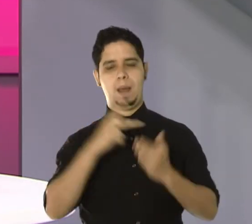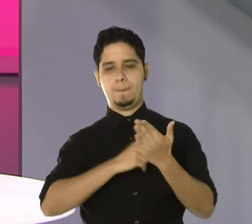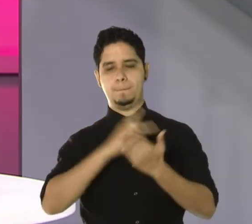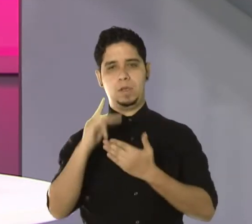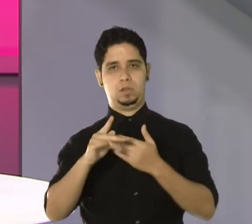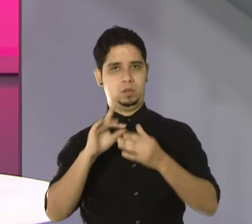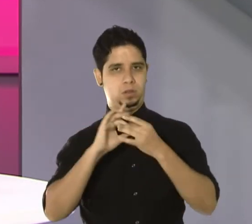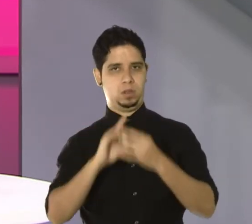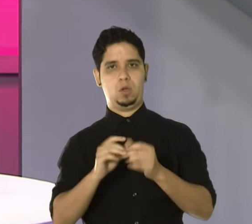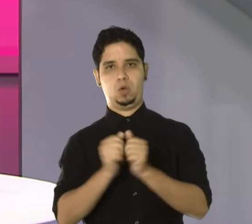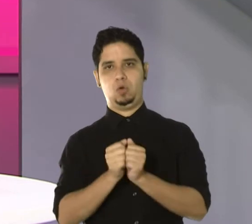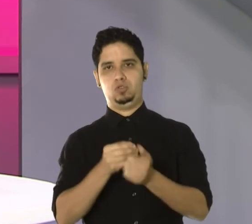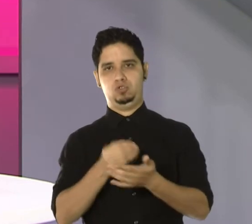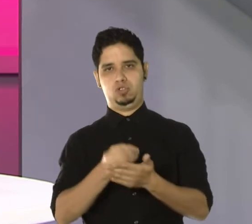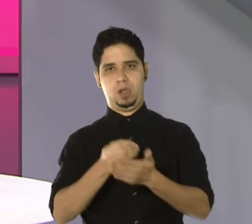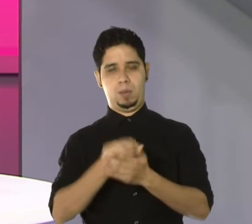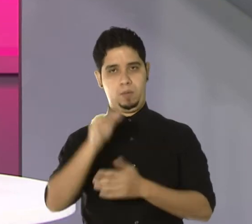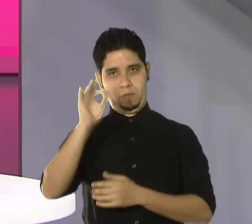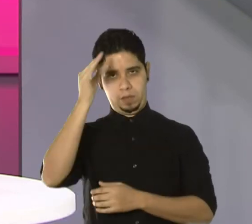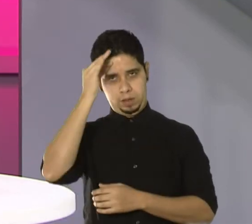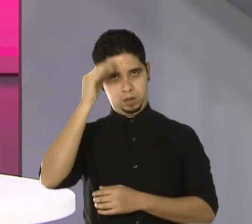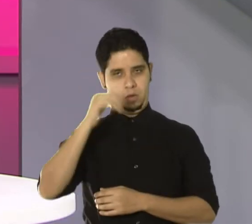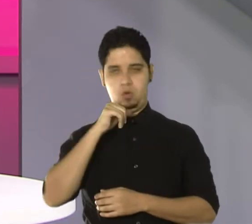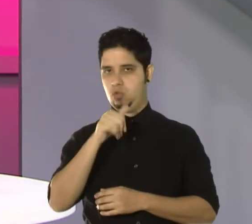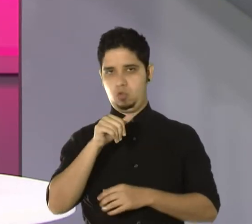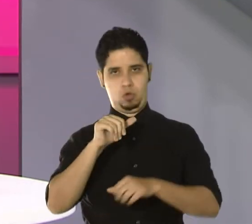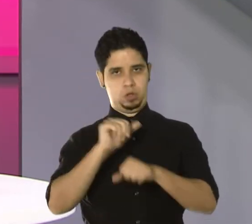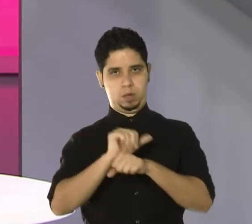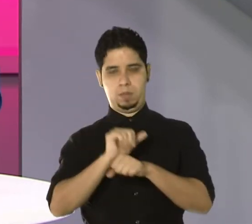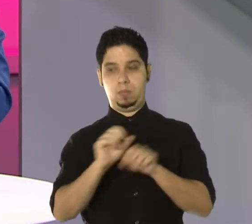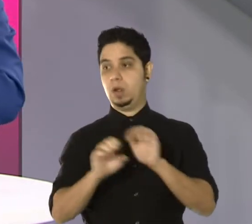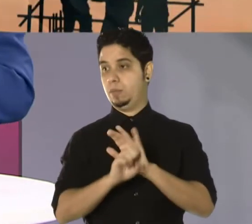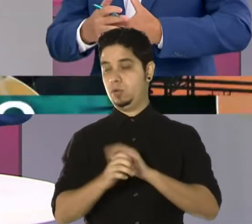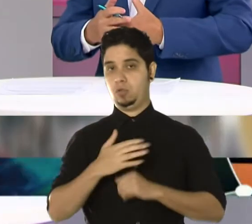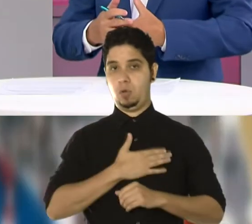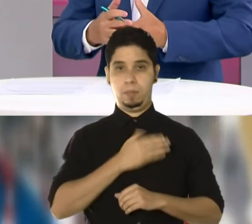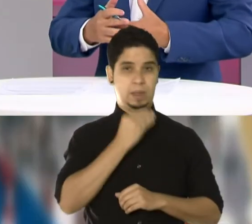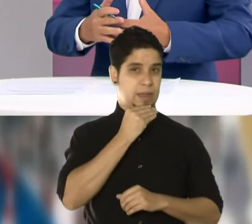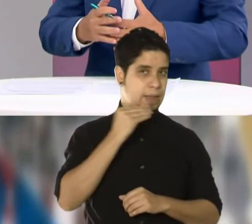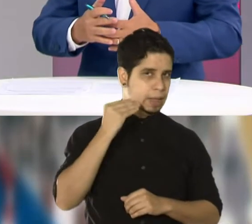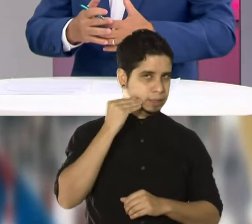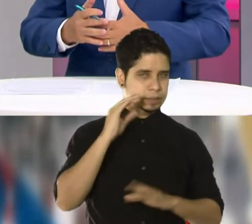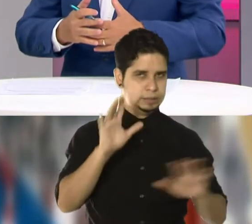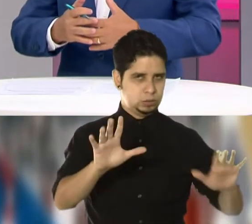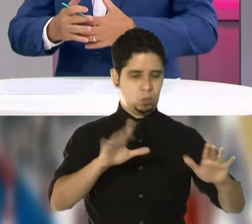se realicen con fondos federales, no el trabajo, si yo quiero construir mi casa, quiero